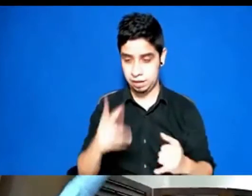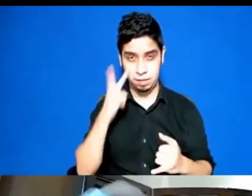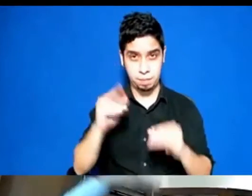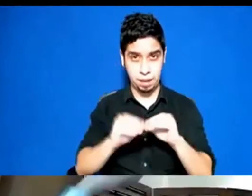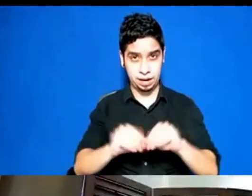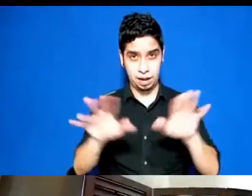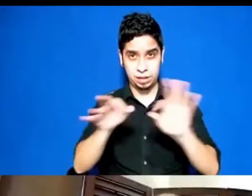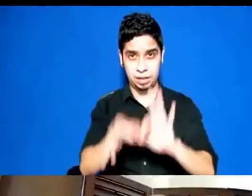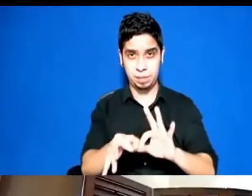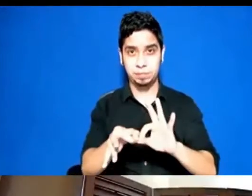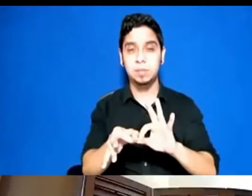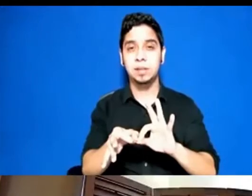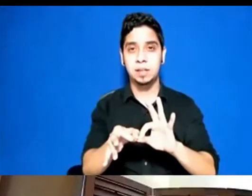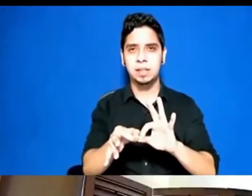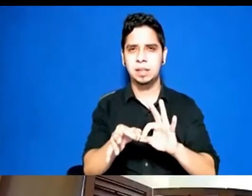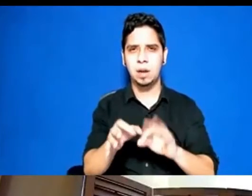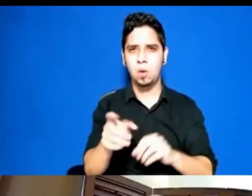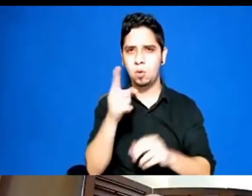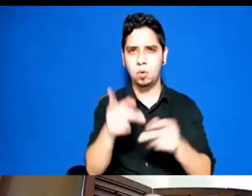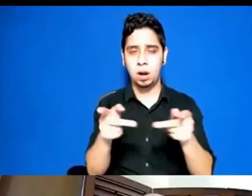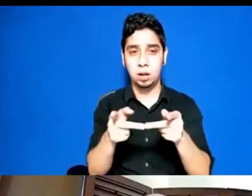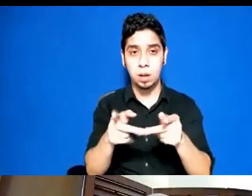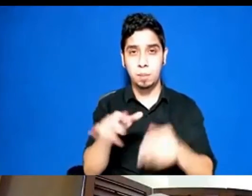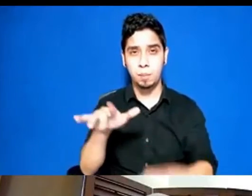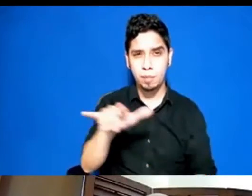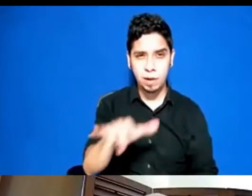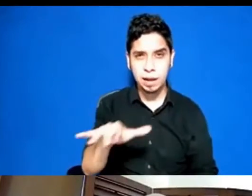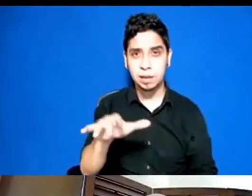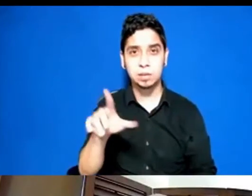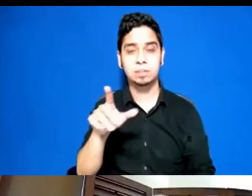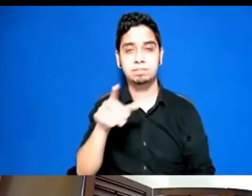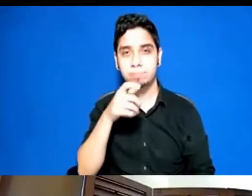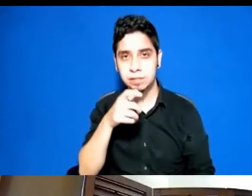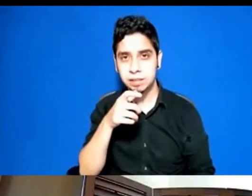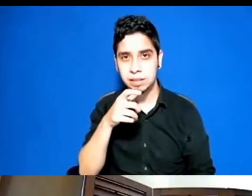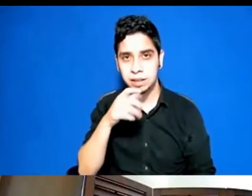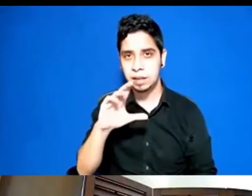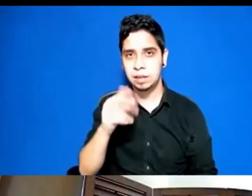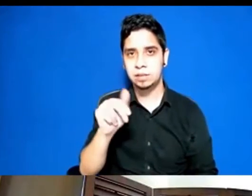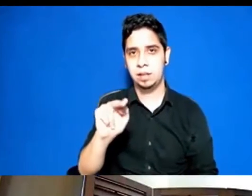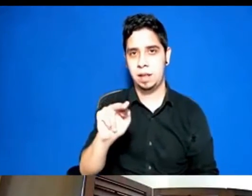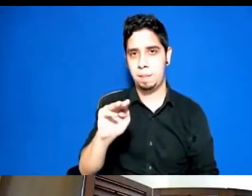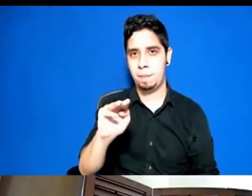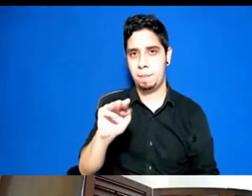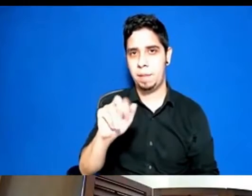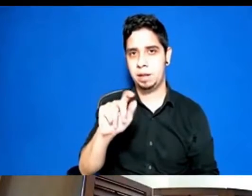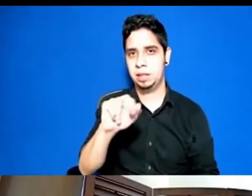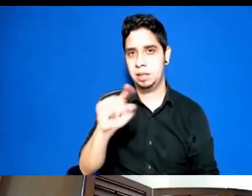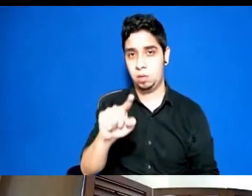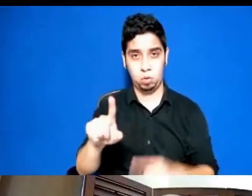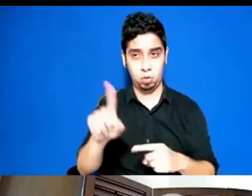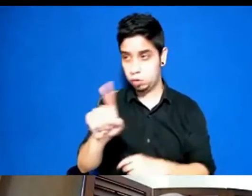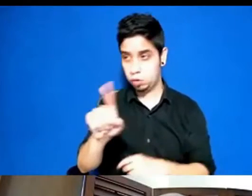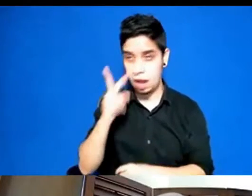Está más clarito que nunca. Y en algún lugar, no sé, pero por ahí está Chenan Martínez detrás del bastidor. Ahí detrás está Chenan, como